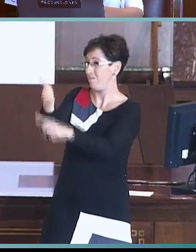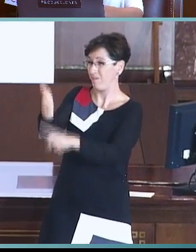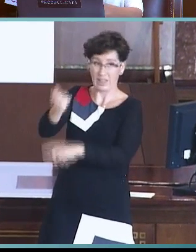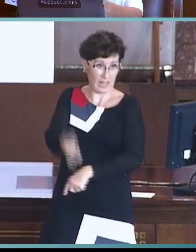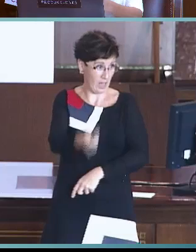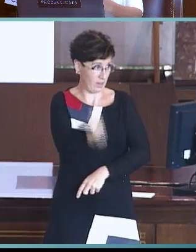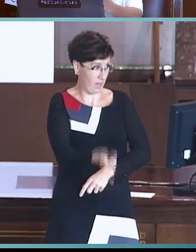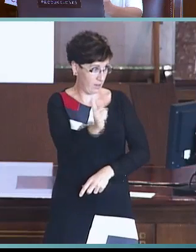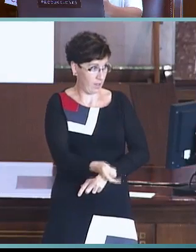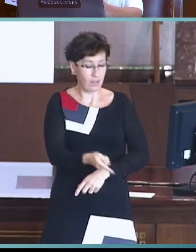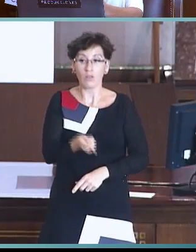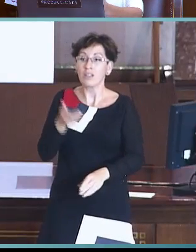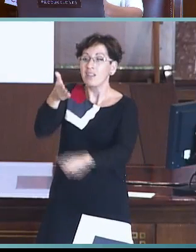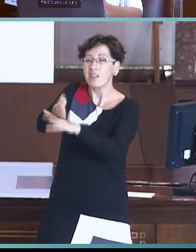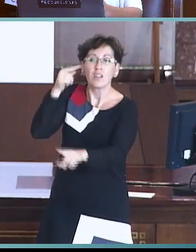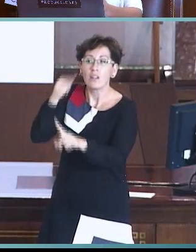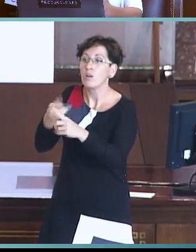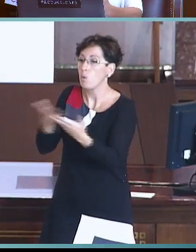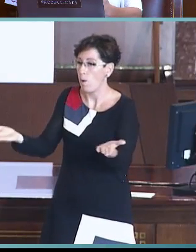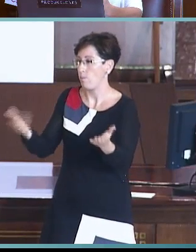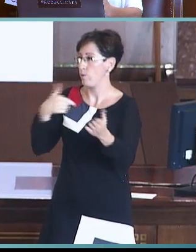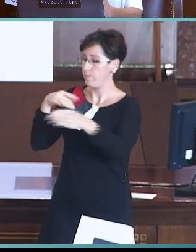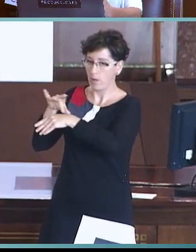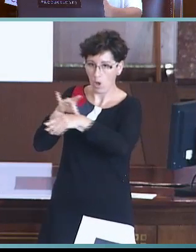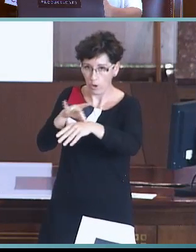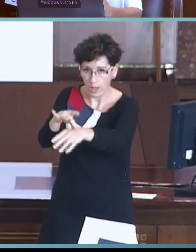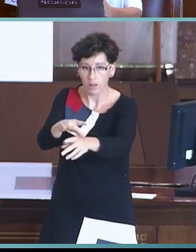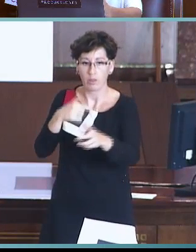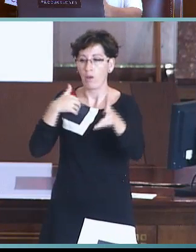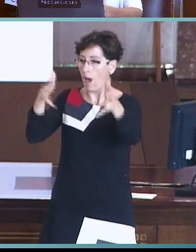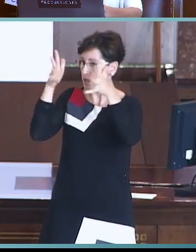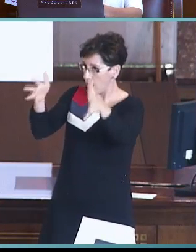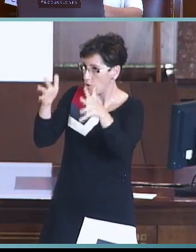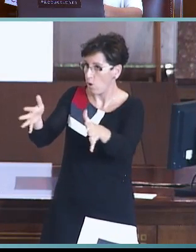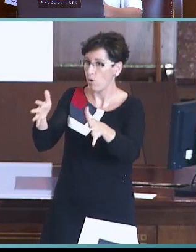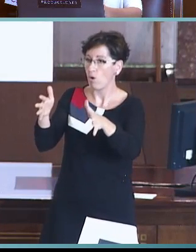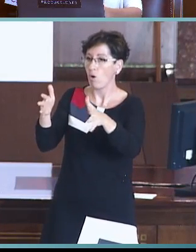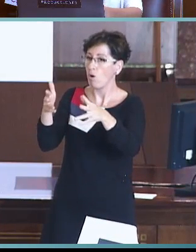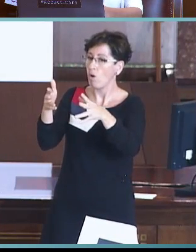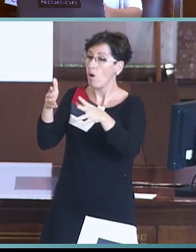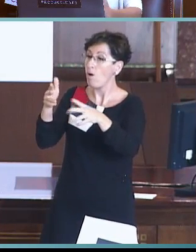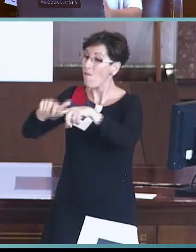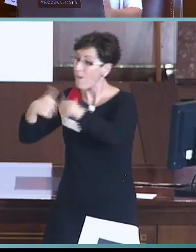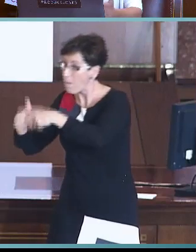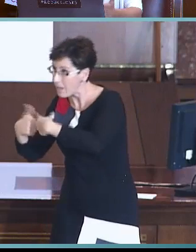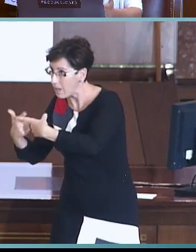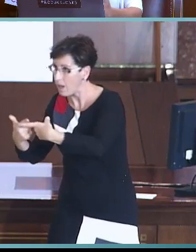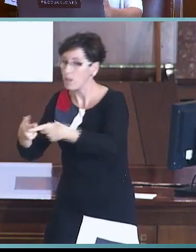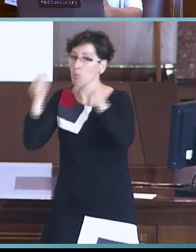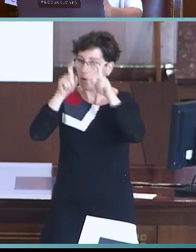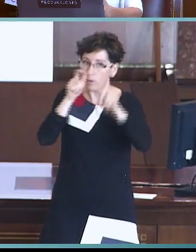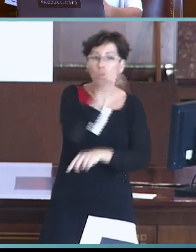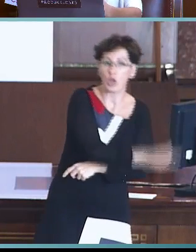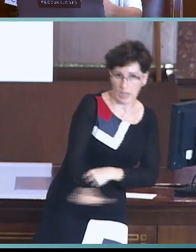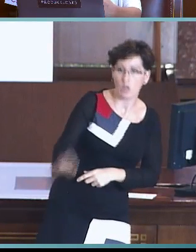es intentar asesorar y orientar tanto a los profesores, a las familias, como a los niños, ¿no? Son nuestras